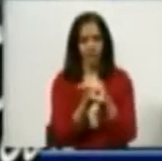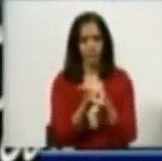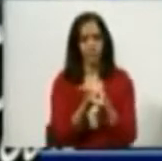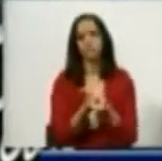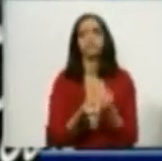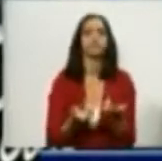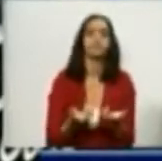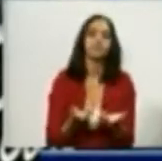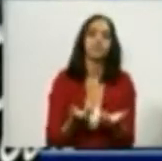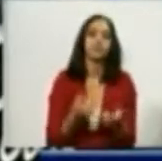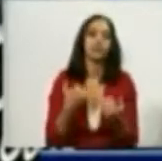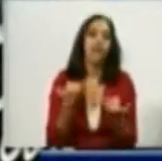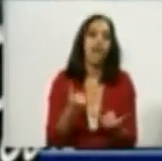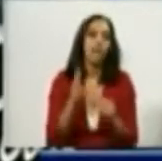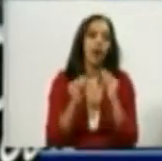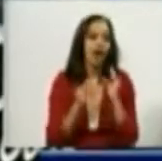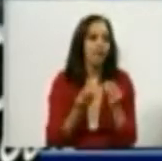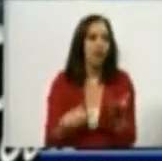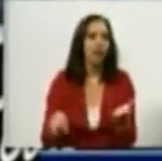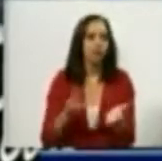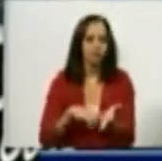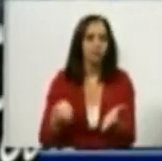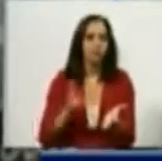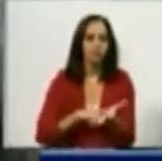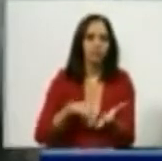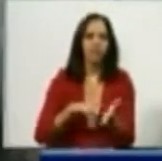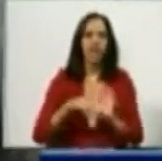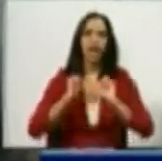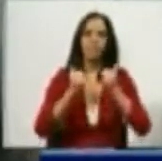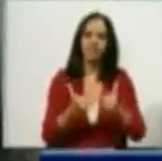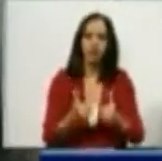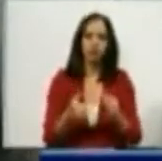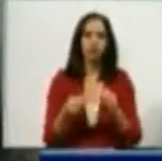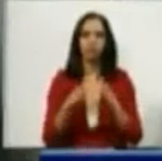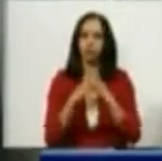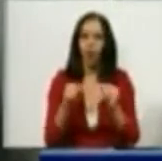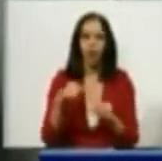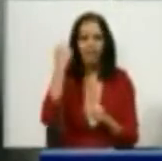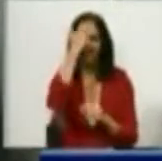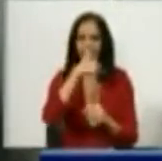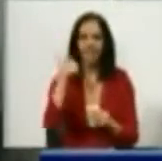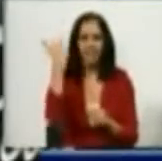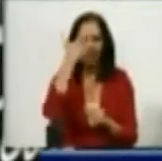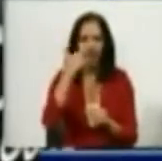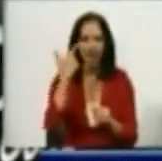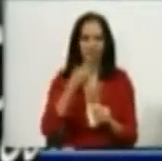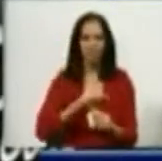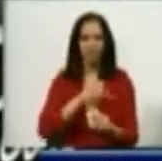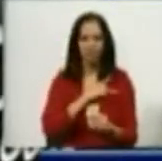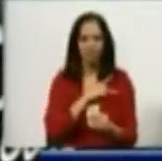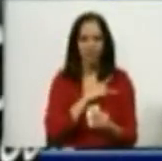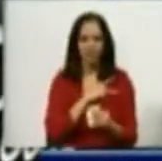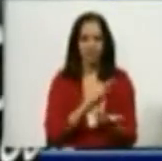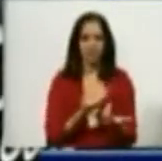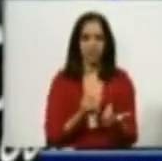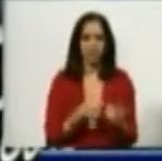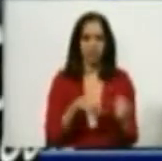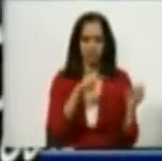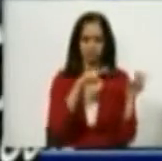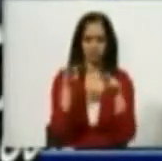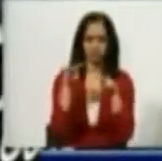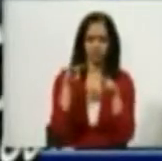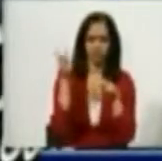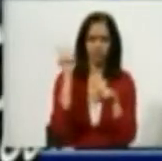Cambio de fase que ya lo hemos hablado varias veces comenzó cuando empezaron a caer todas estas caretas cuando ya el pueblo venezolano